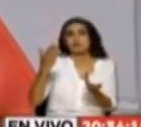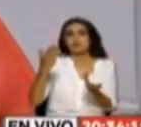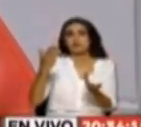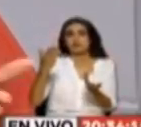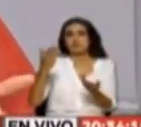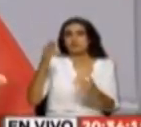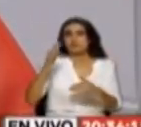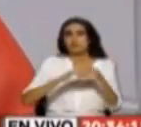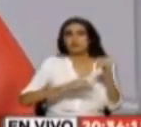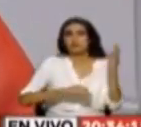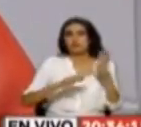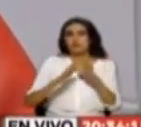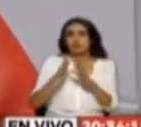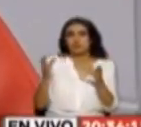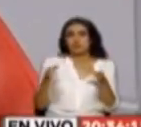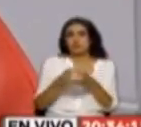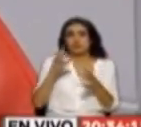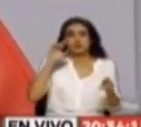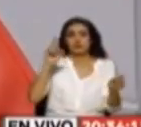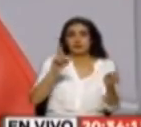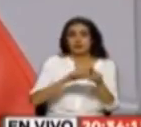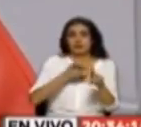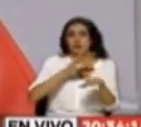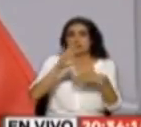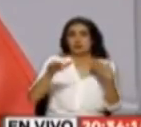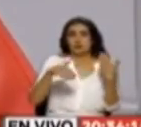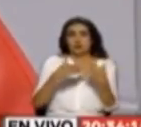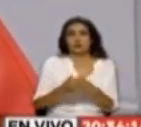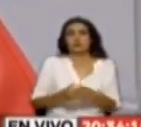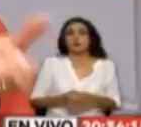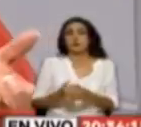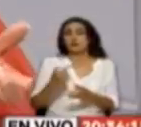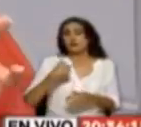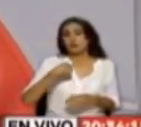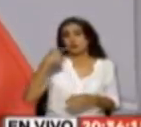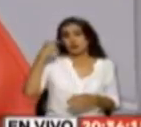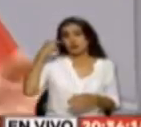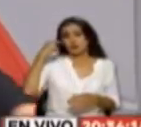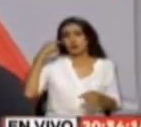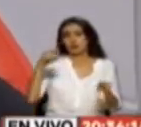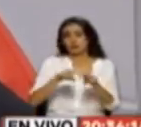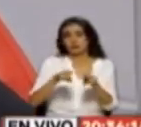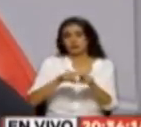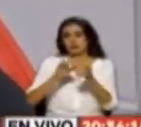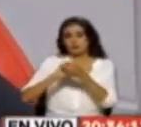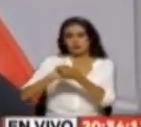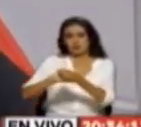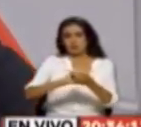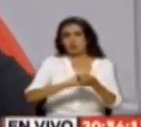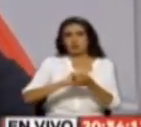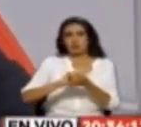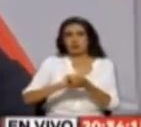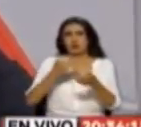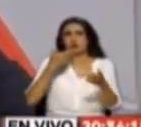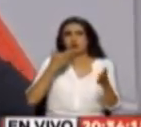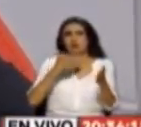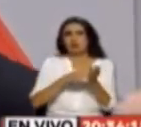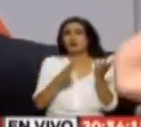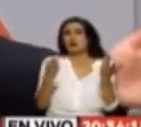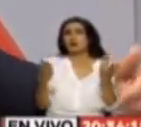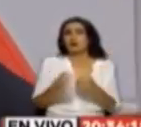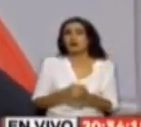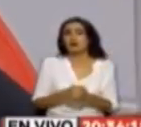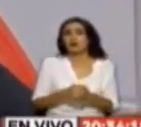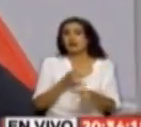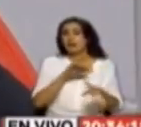digamos, mayoritariamente consensuado con los distintos actores. Yo creo que, pero esto va de la mano con incentivos importantes, como por ejemplo la